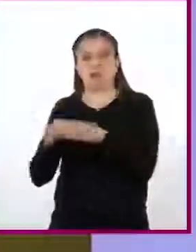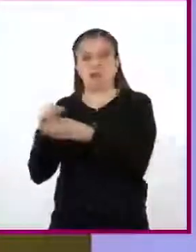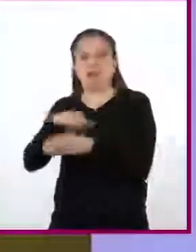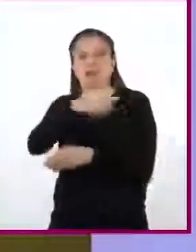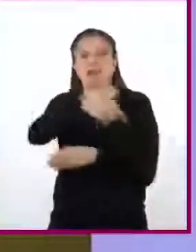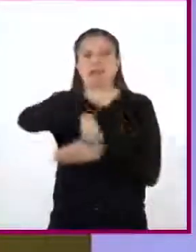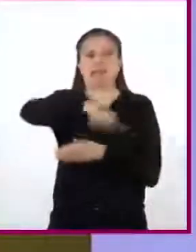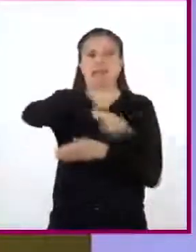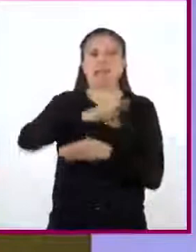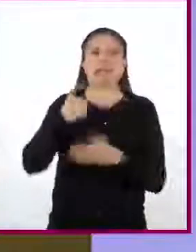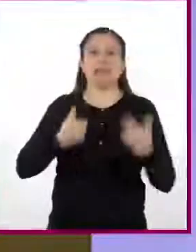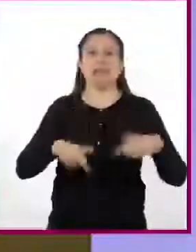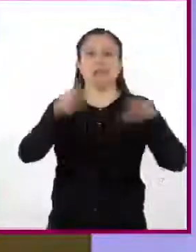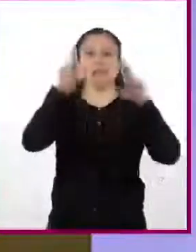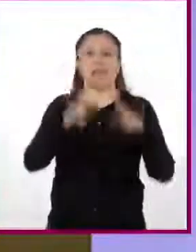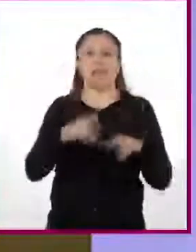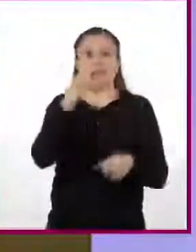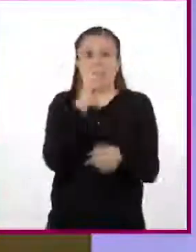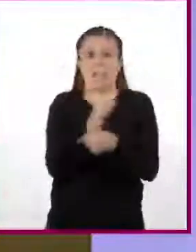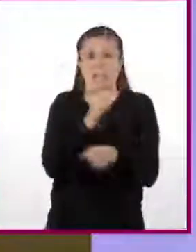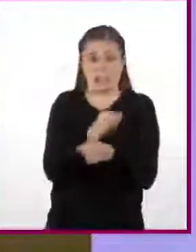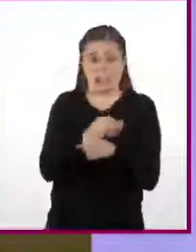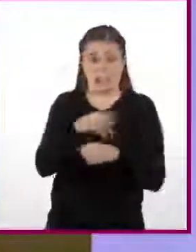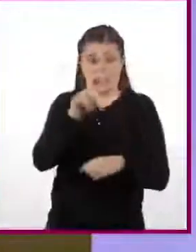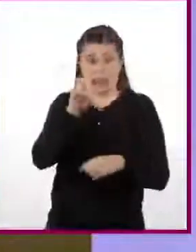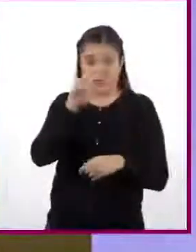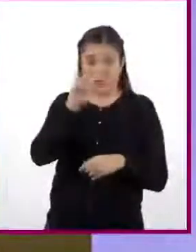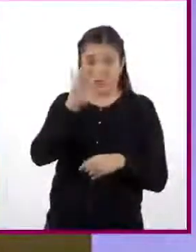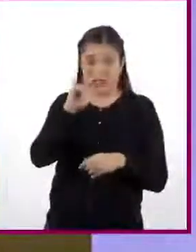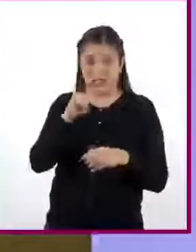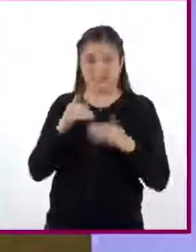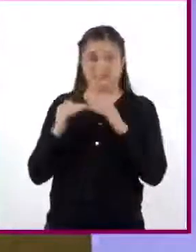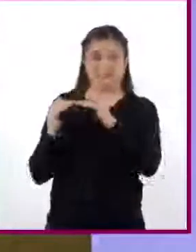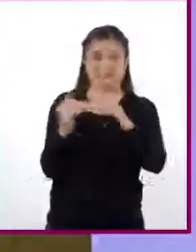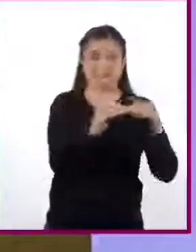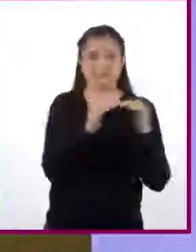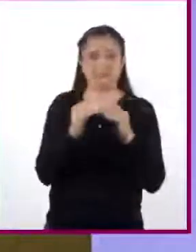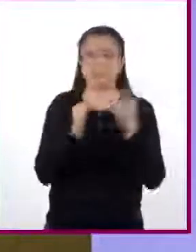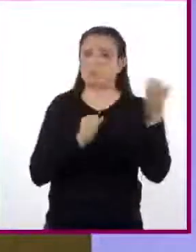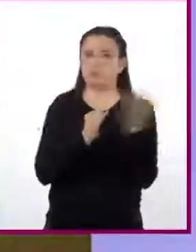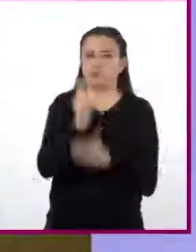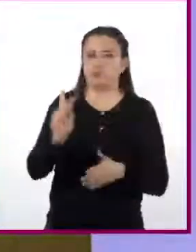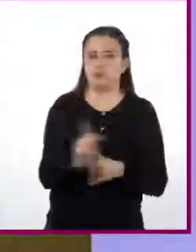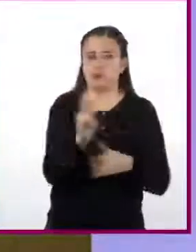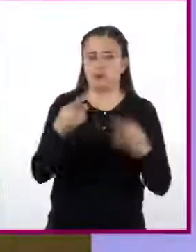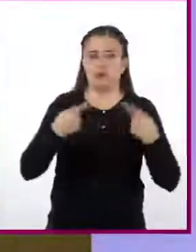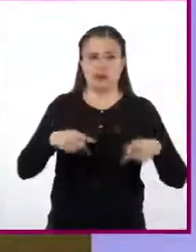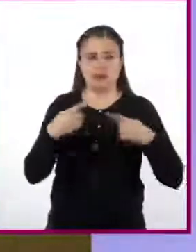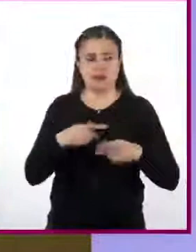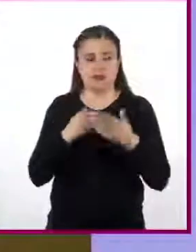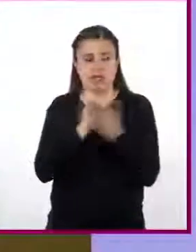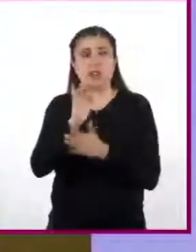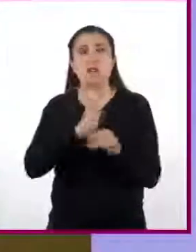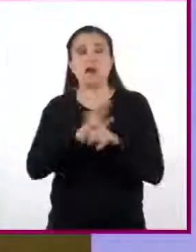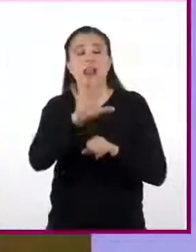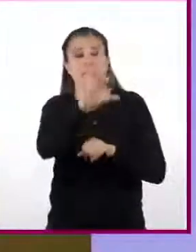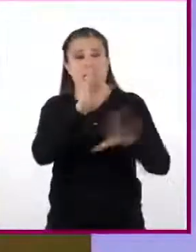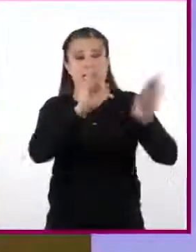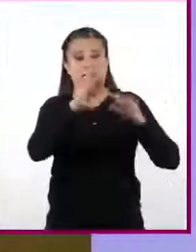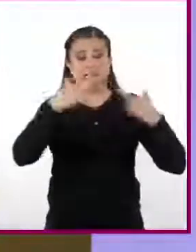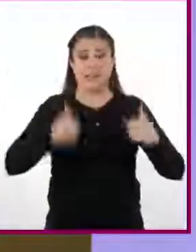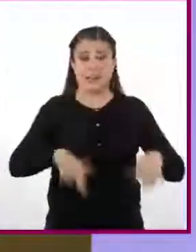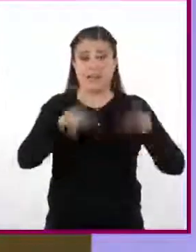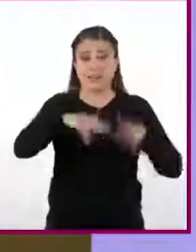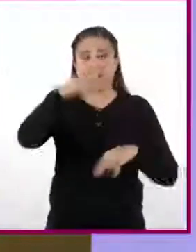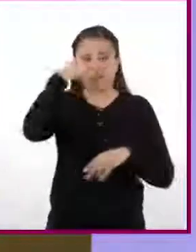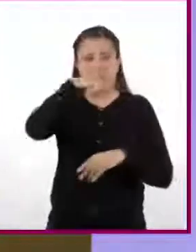que actualmente, en una democracia, el pueblo no decide las políticas a seguir, sino que elige a los representantes que lo